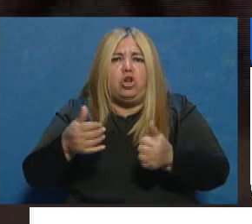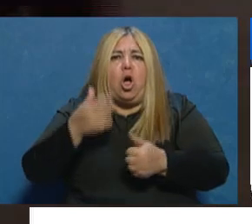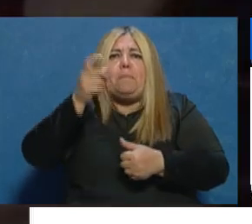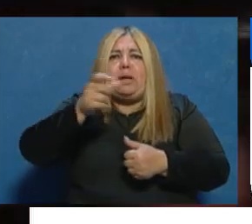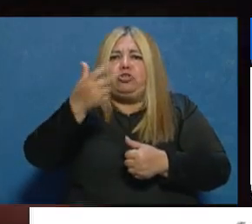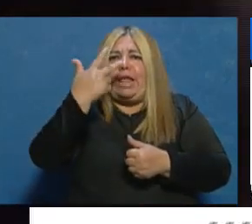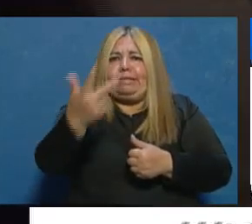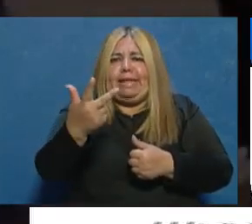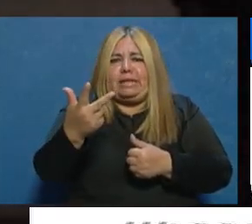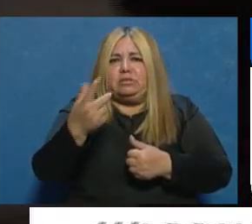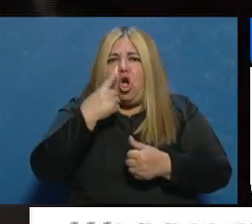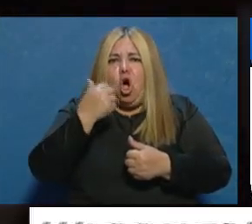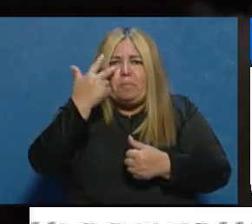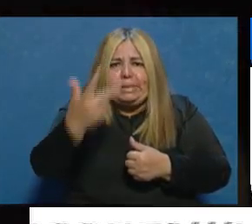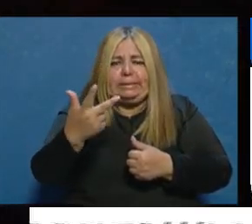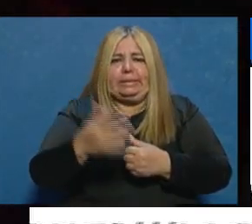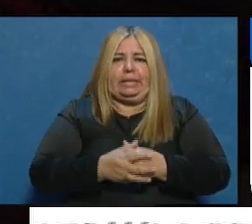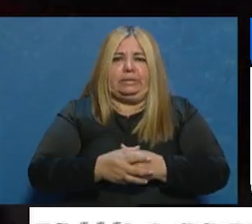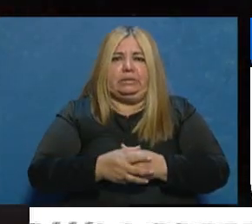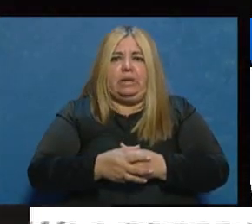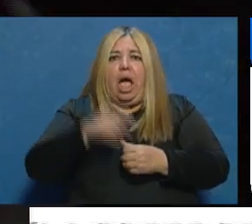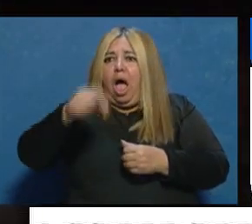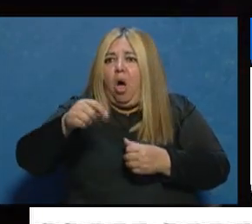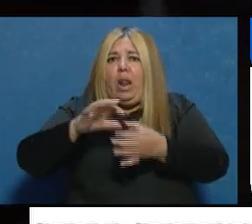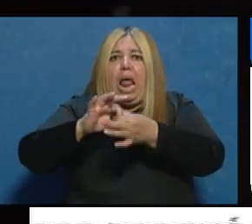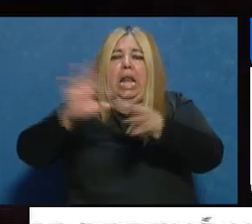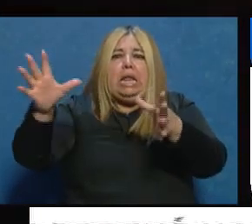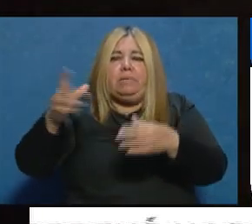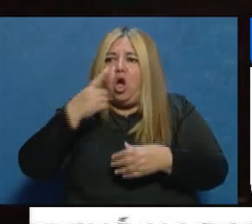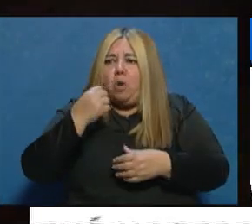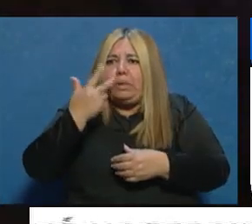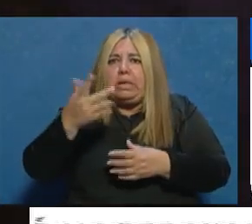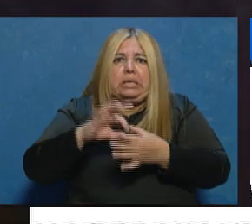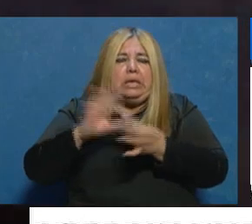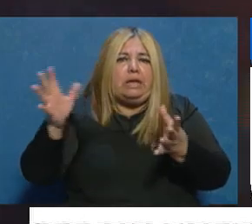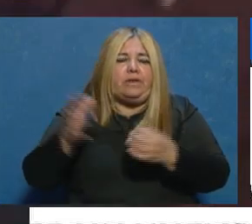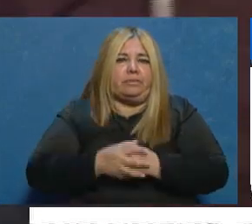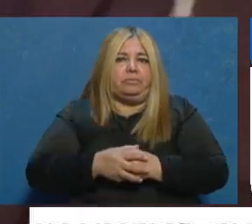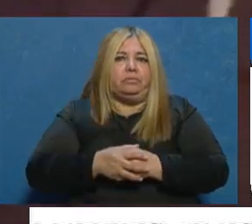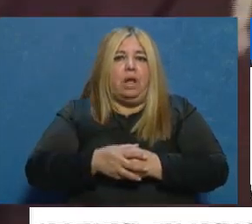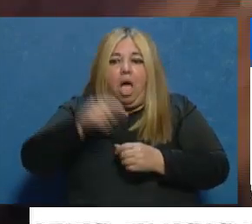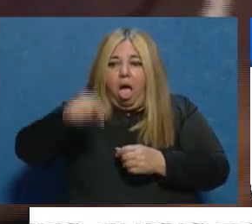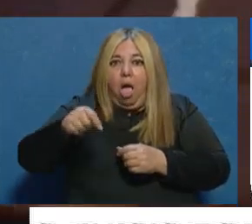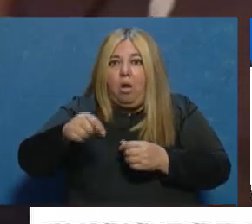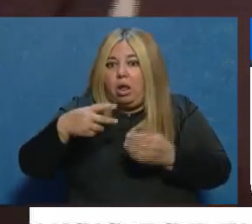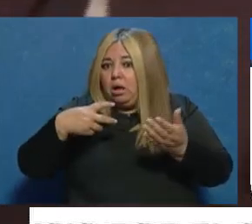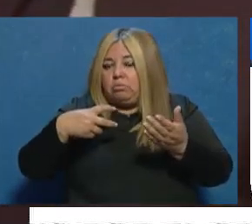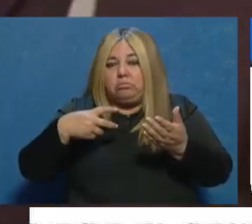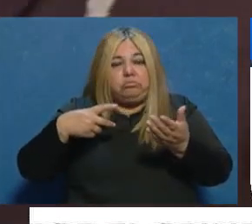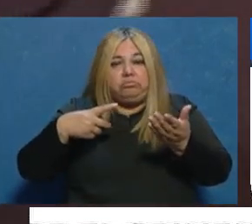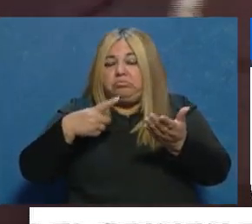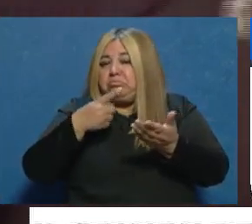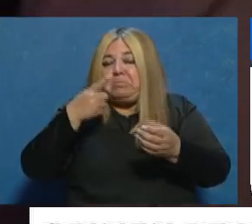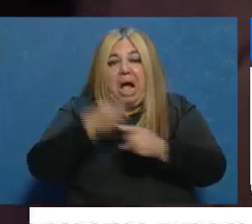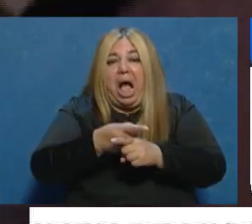3 individuos que hasta el momento están libres. Esta causa no tiene detenidos y seguramente